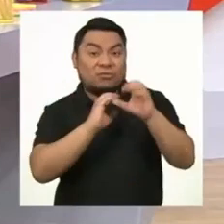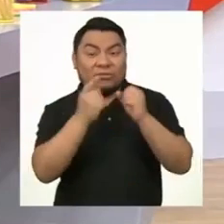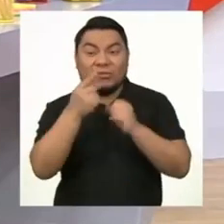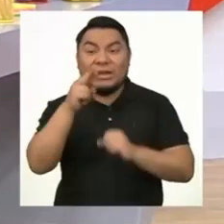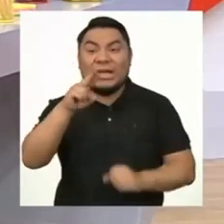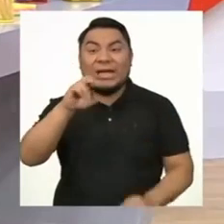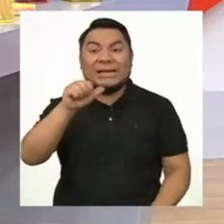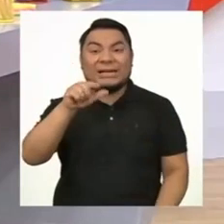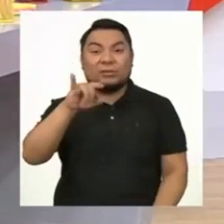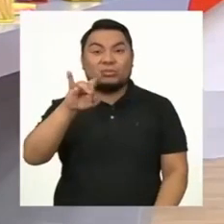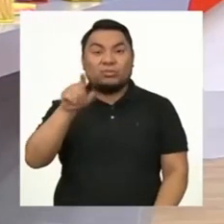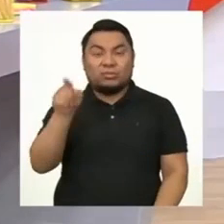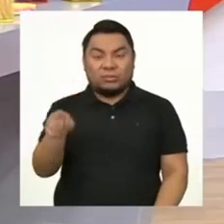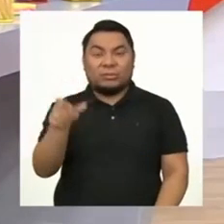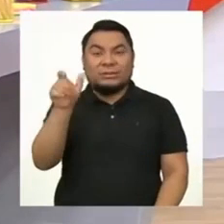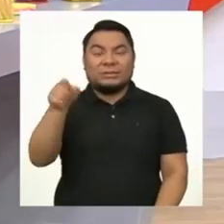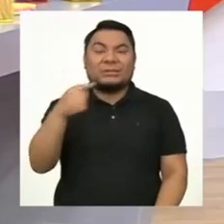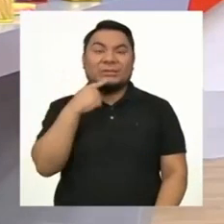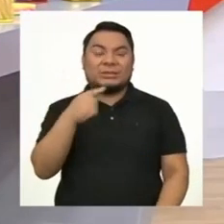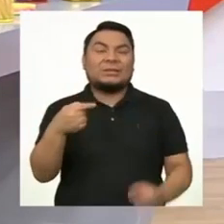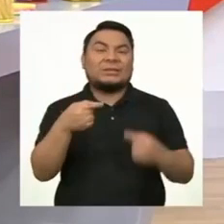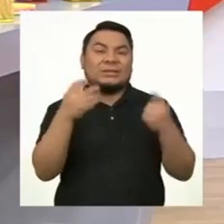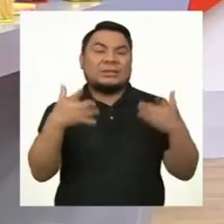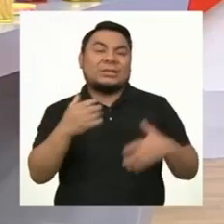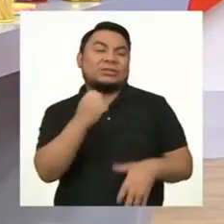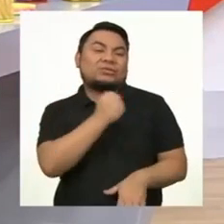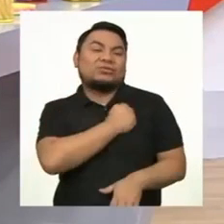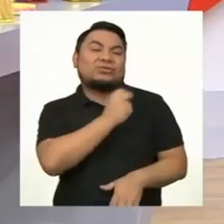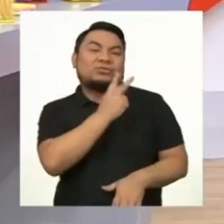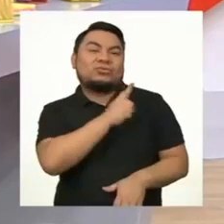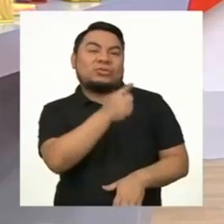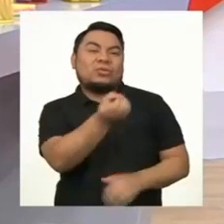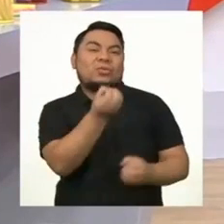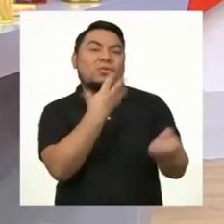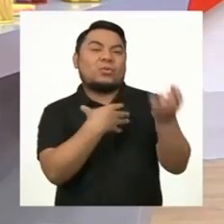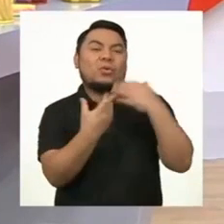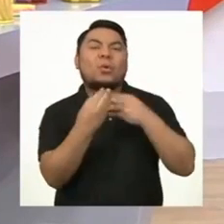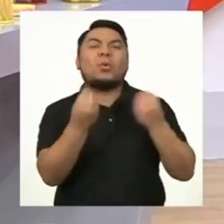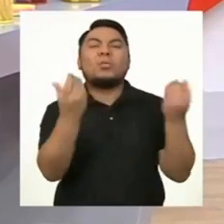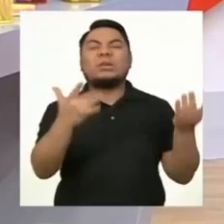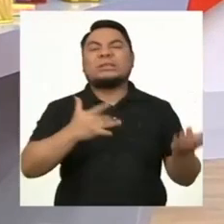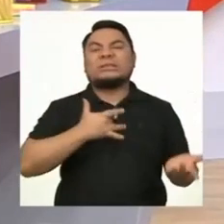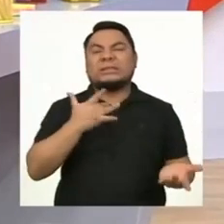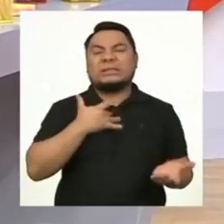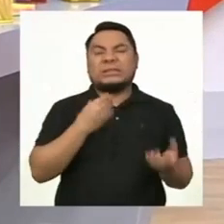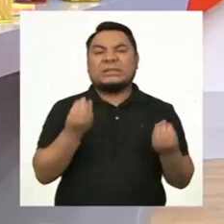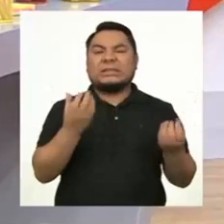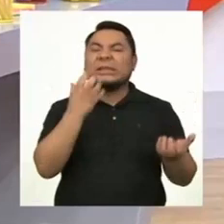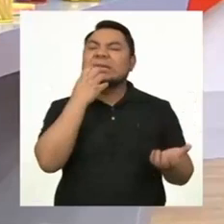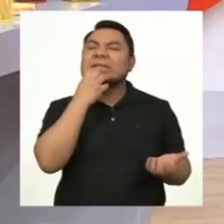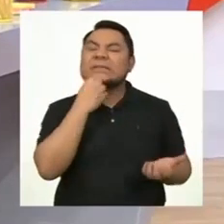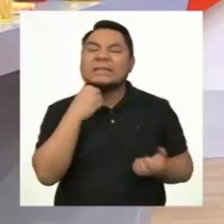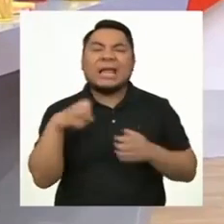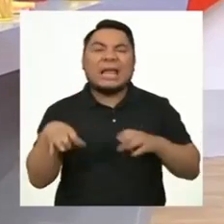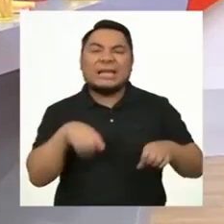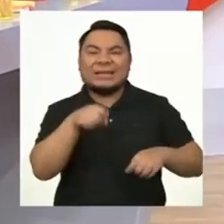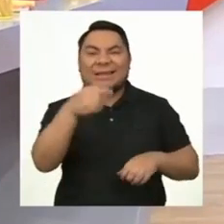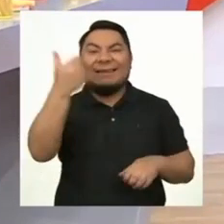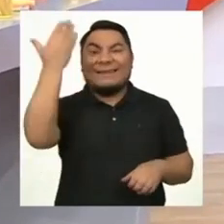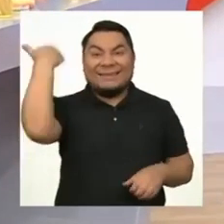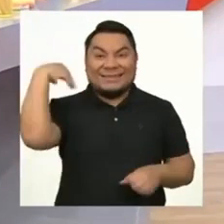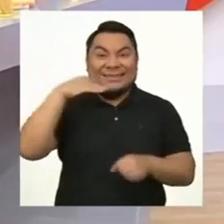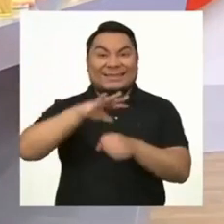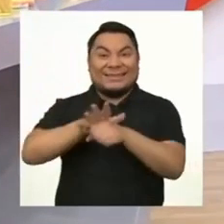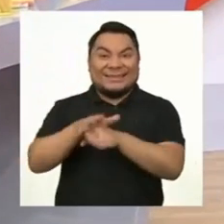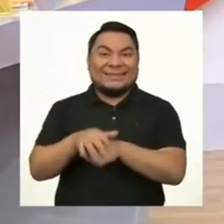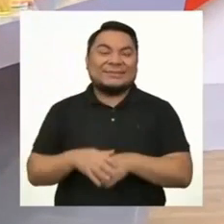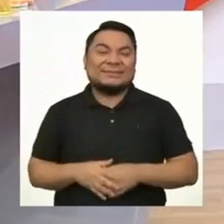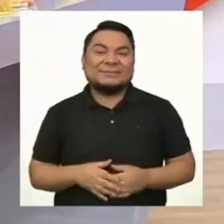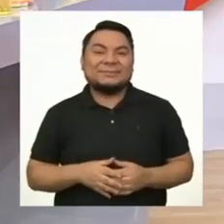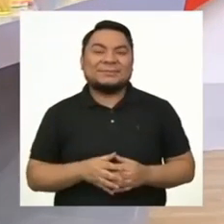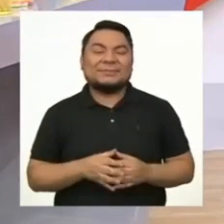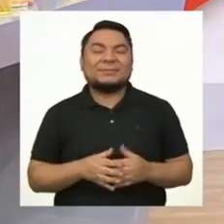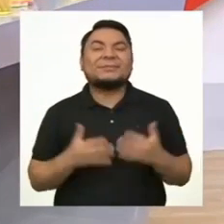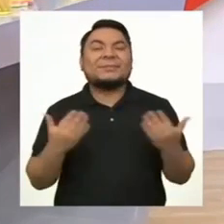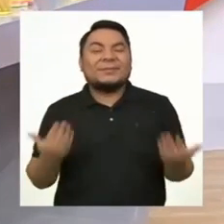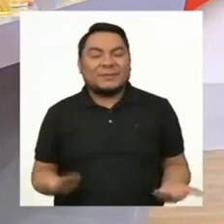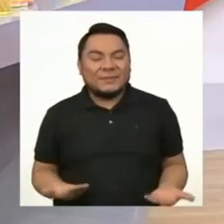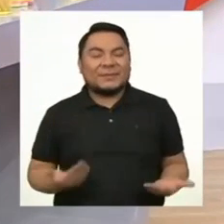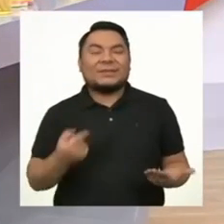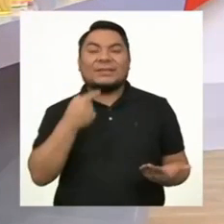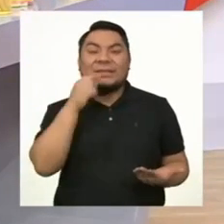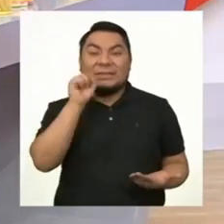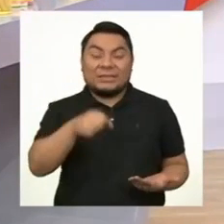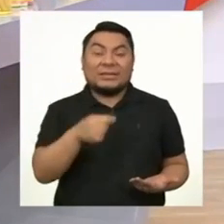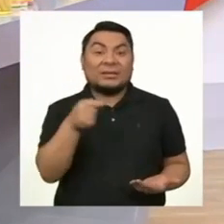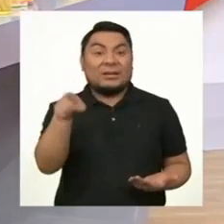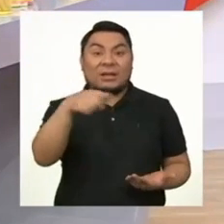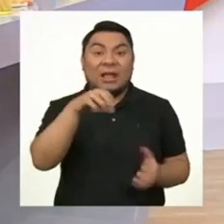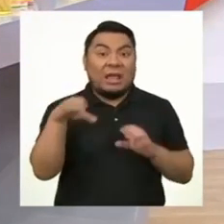Raúl, el amigo de segundo de secundaria que nos contaba cómo se sentía y qué extrañaba de lo que hacía antes de la pandemia. Así que, si